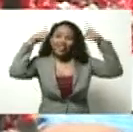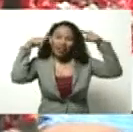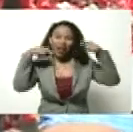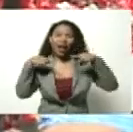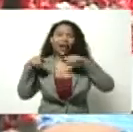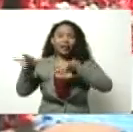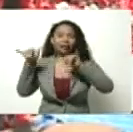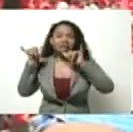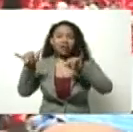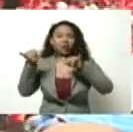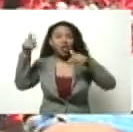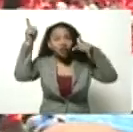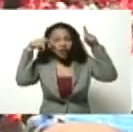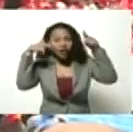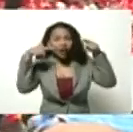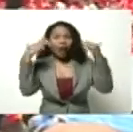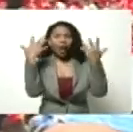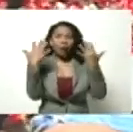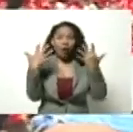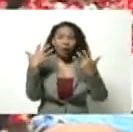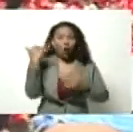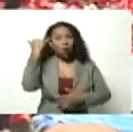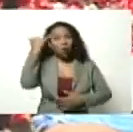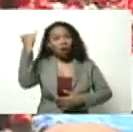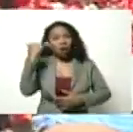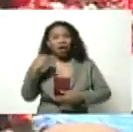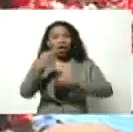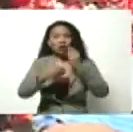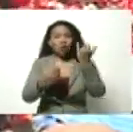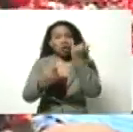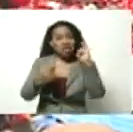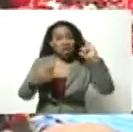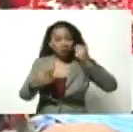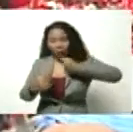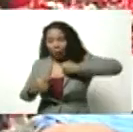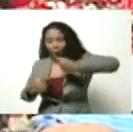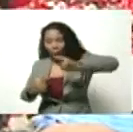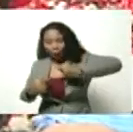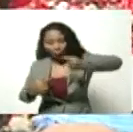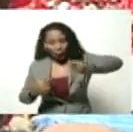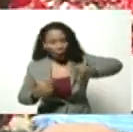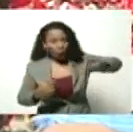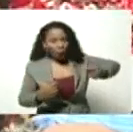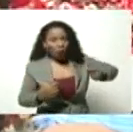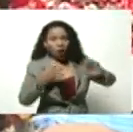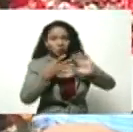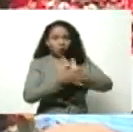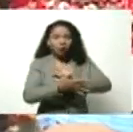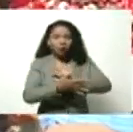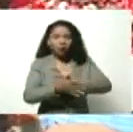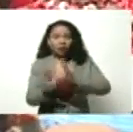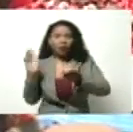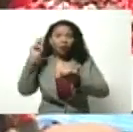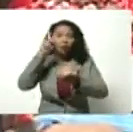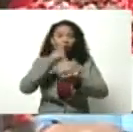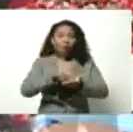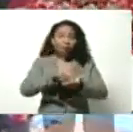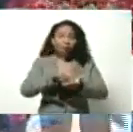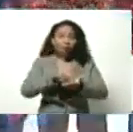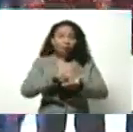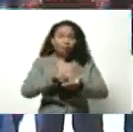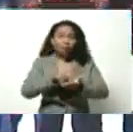ese mismo Chávez de su mano de su zurda dibujó eso le llegaron unos cómo se llaman unos